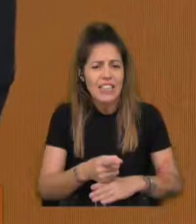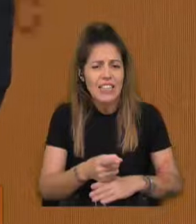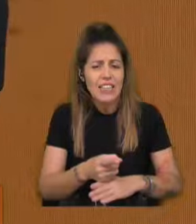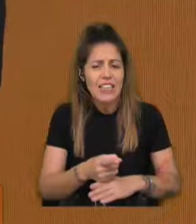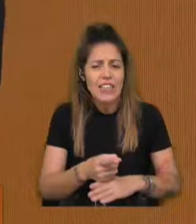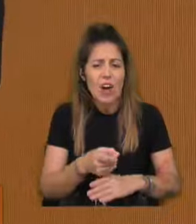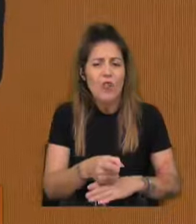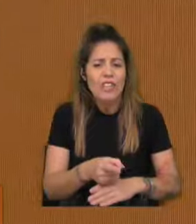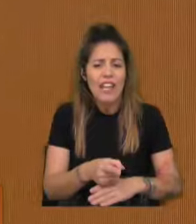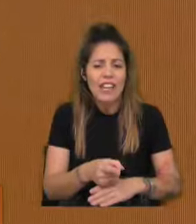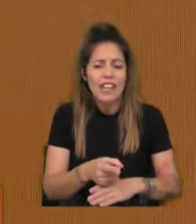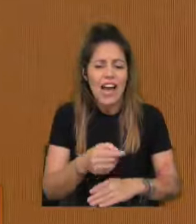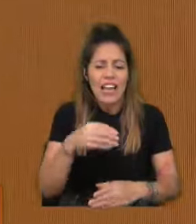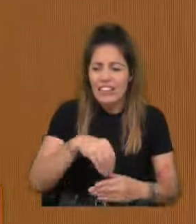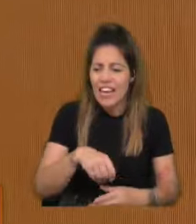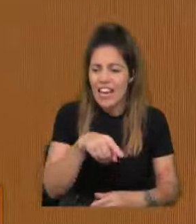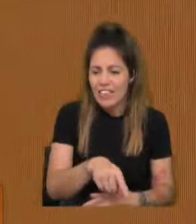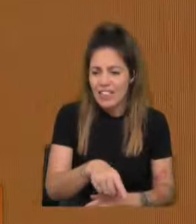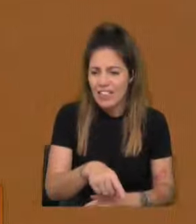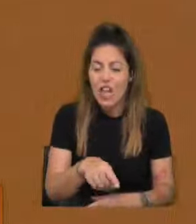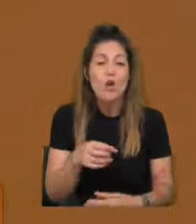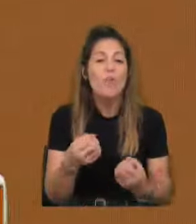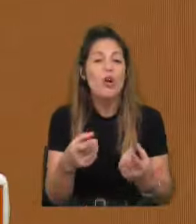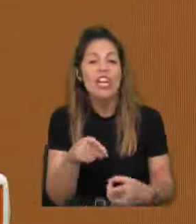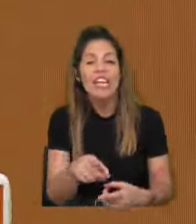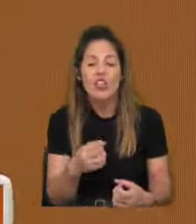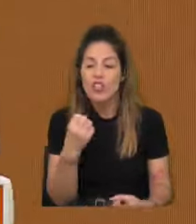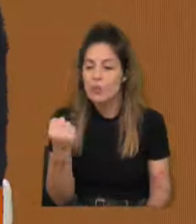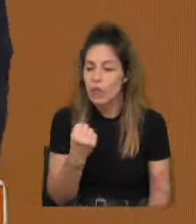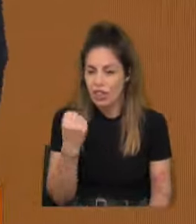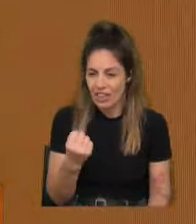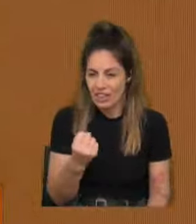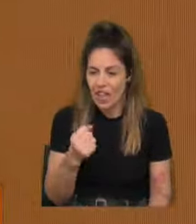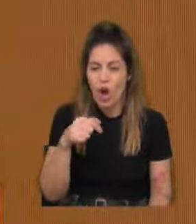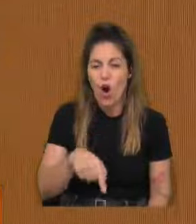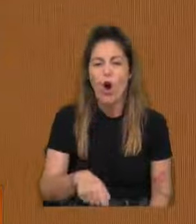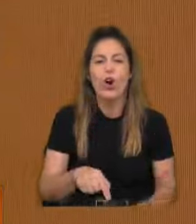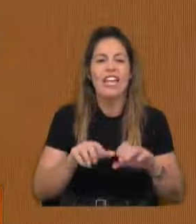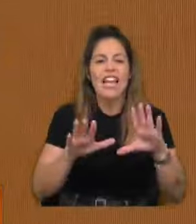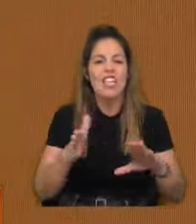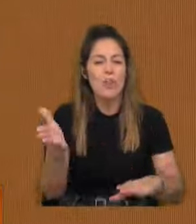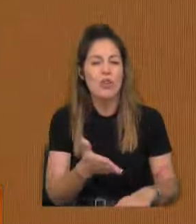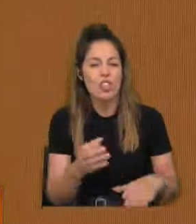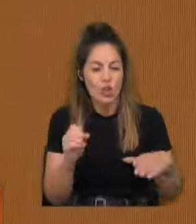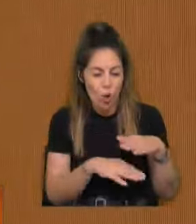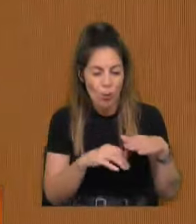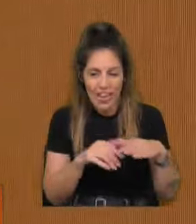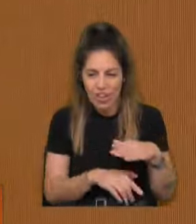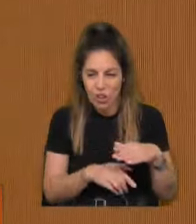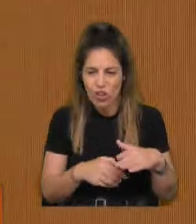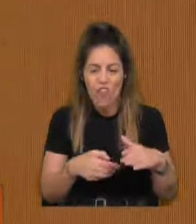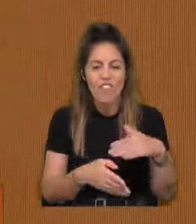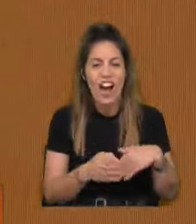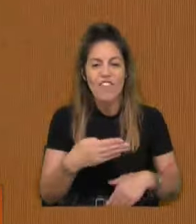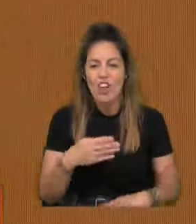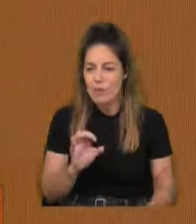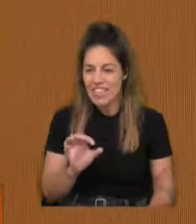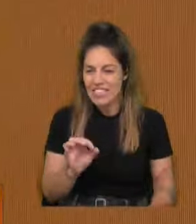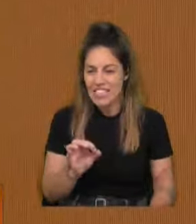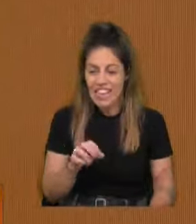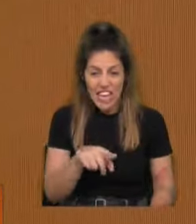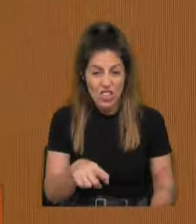importante por qué esto es importante porque hoy el 10% tus ahorros jubilatorios van al bps el bps Te cobra algo te saca